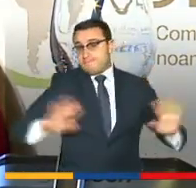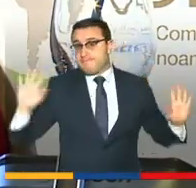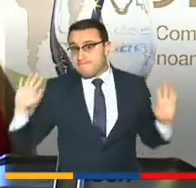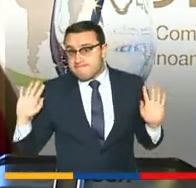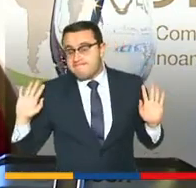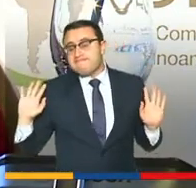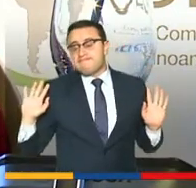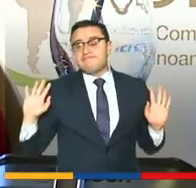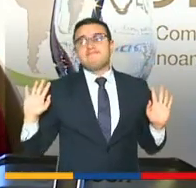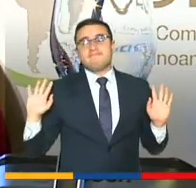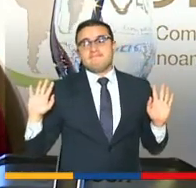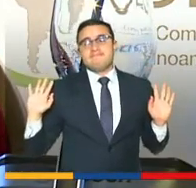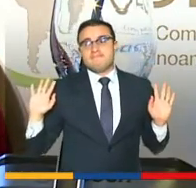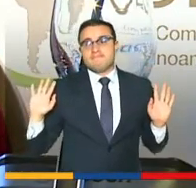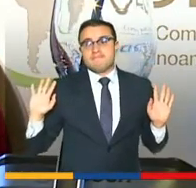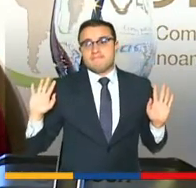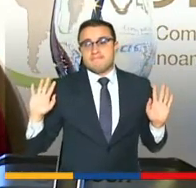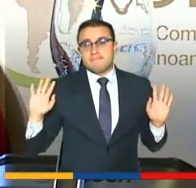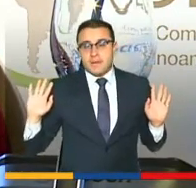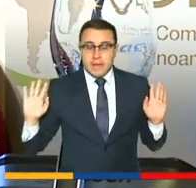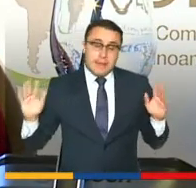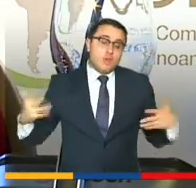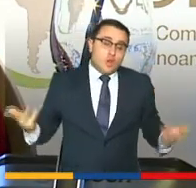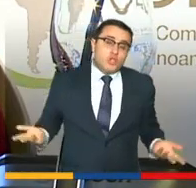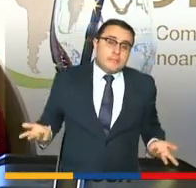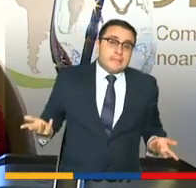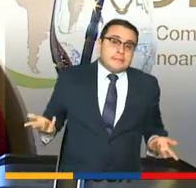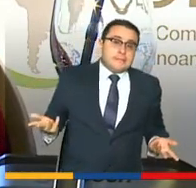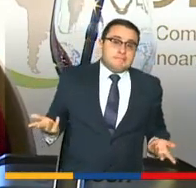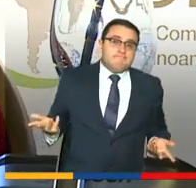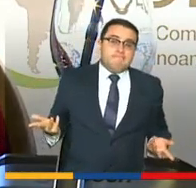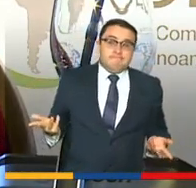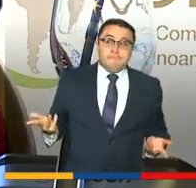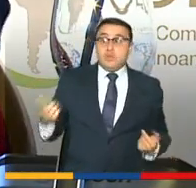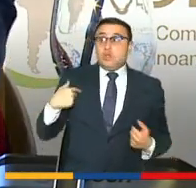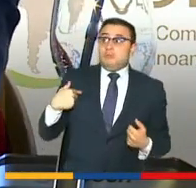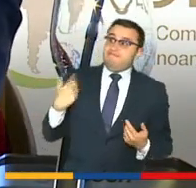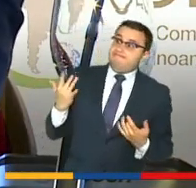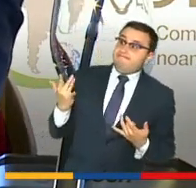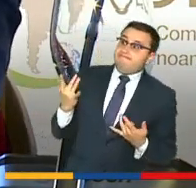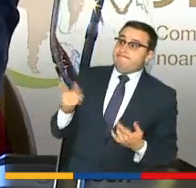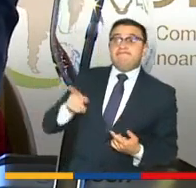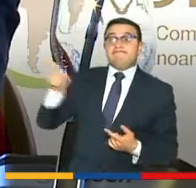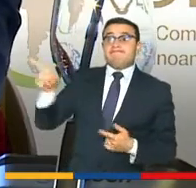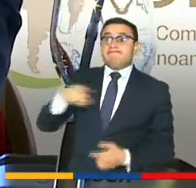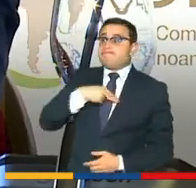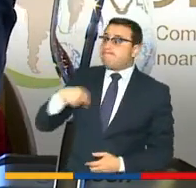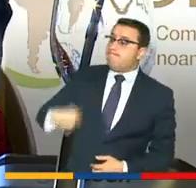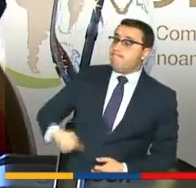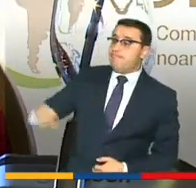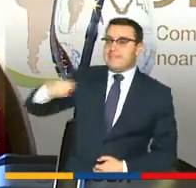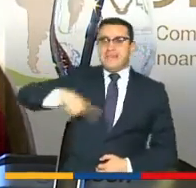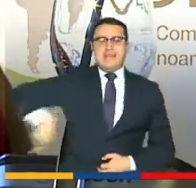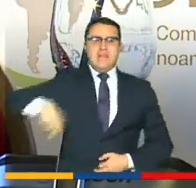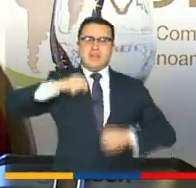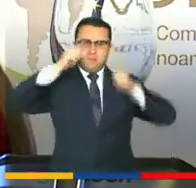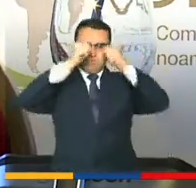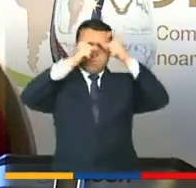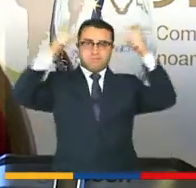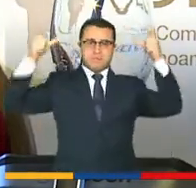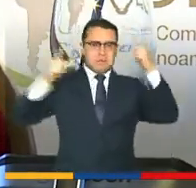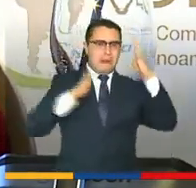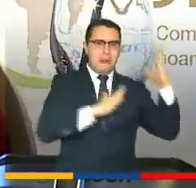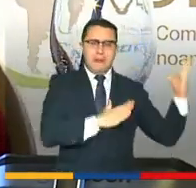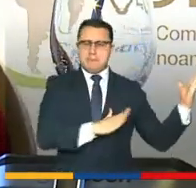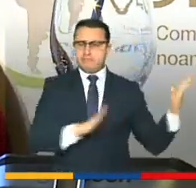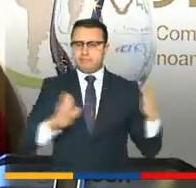jugando. Entonces, lo que yo esperaría de China es que juegue su poder de planificación de su Estado